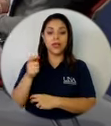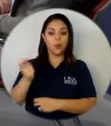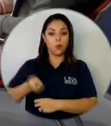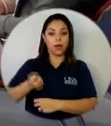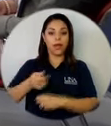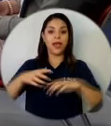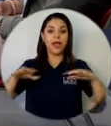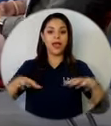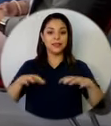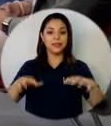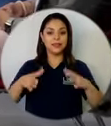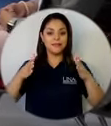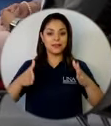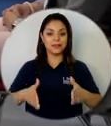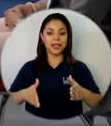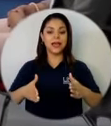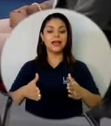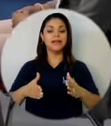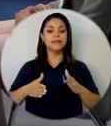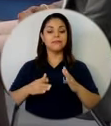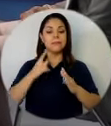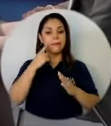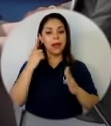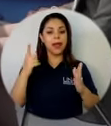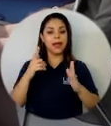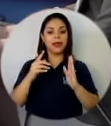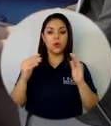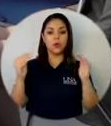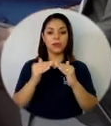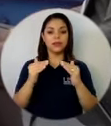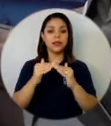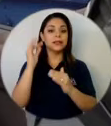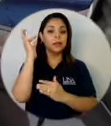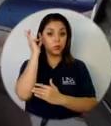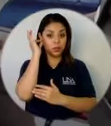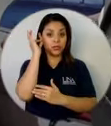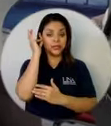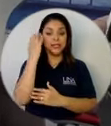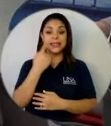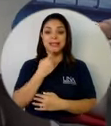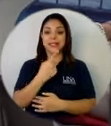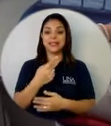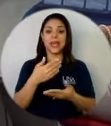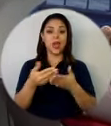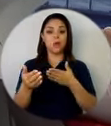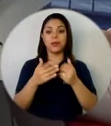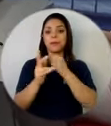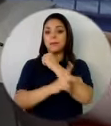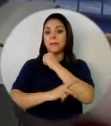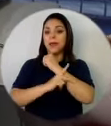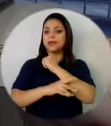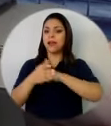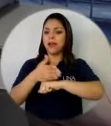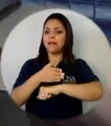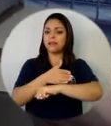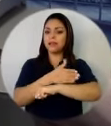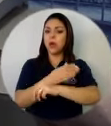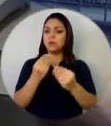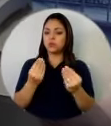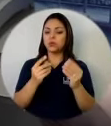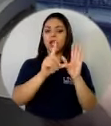activista en favor de los derechos y la igualdad de las mujeres, quien indicó que aunque el país ha avanzado mucho en el tema